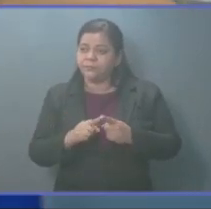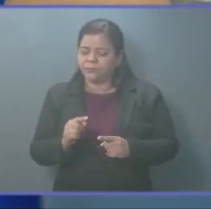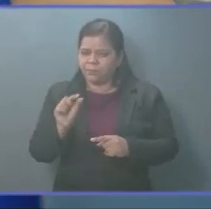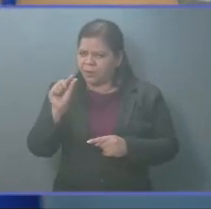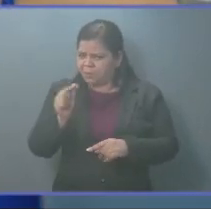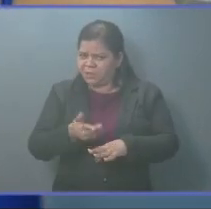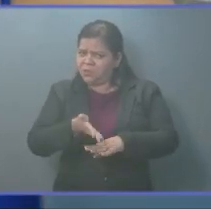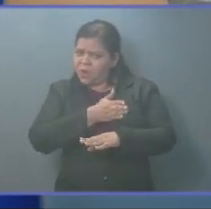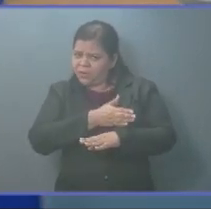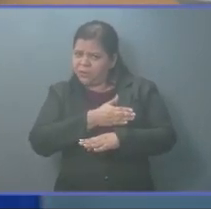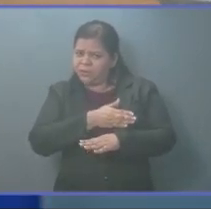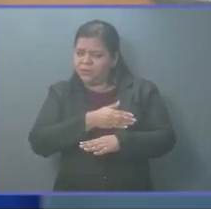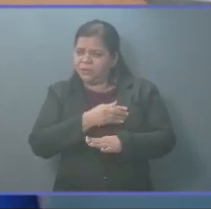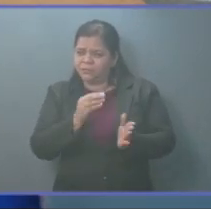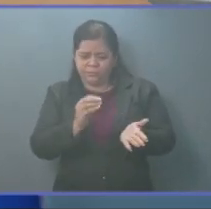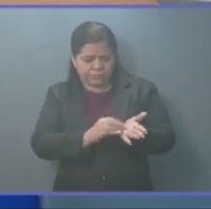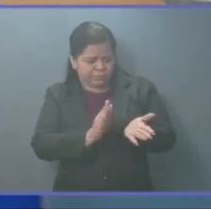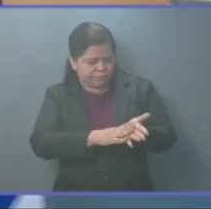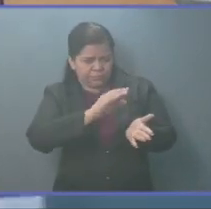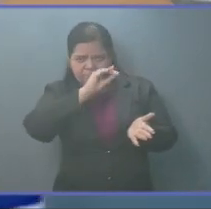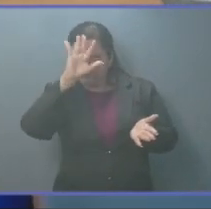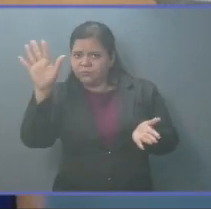antes aquí fue bastante claro.